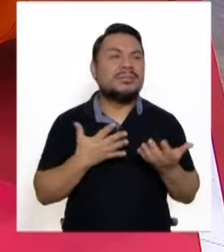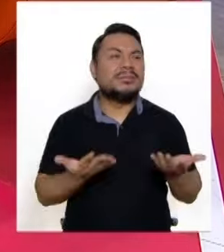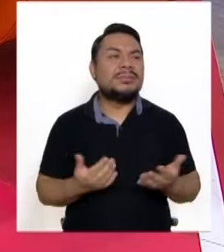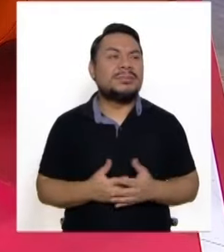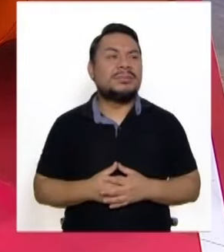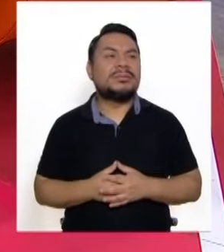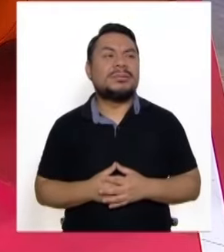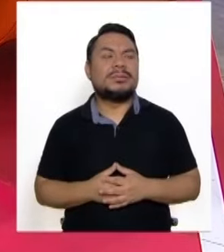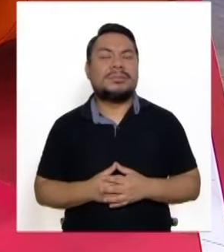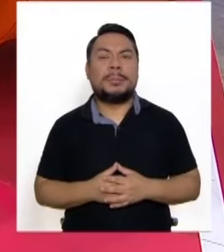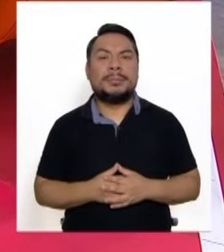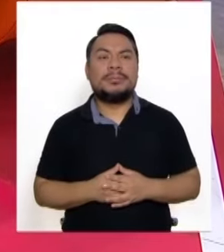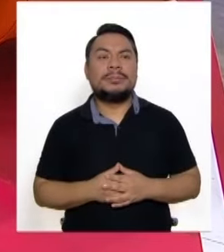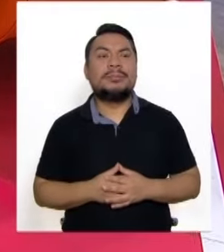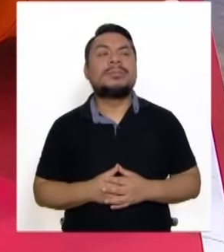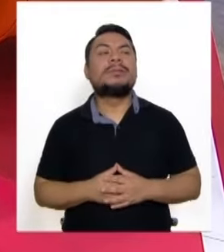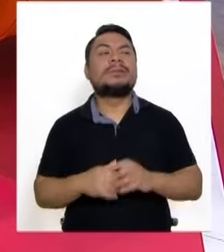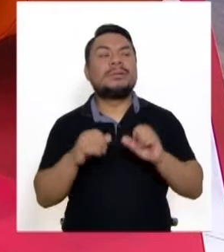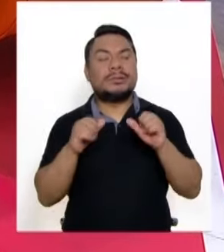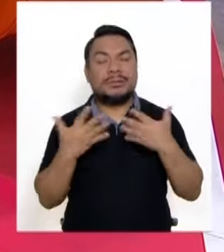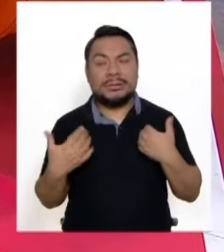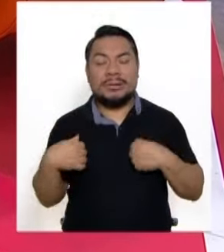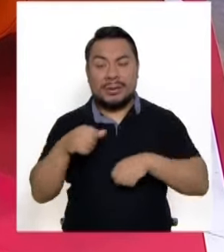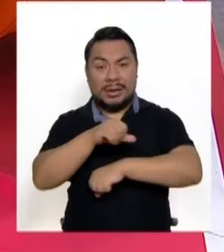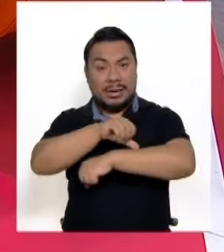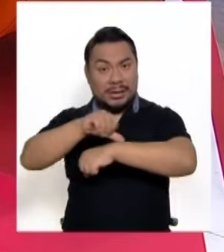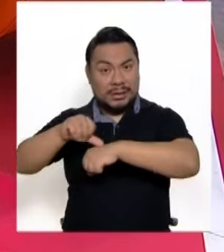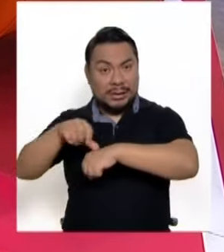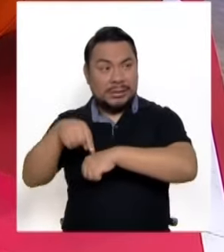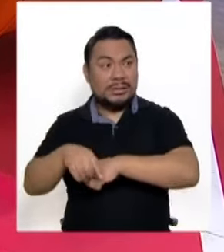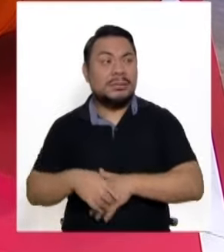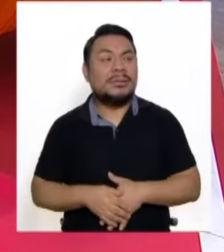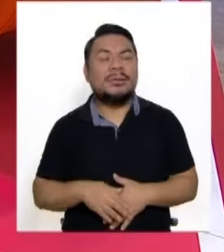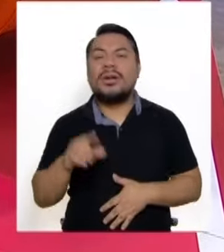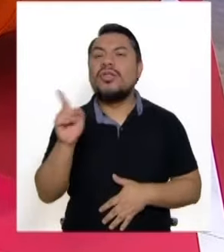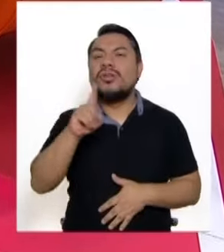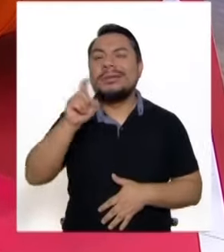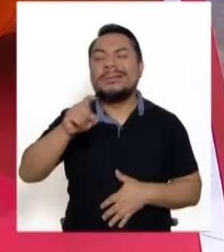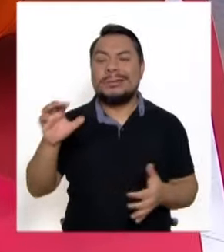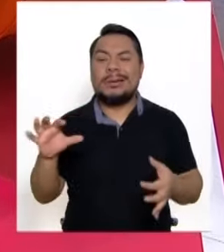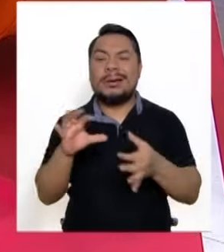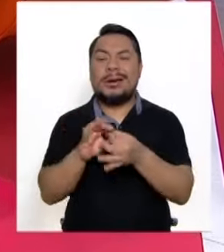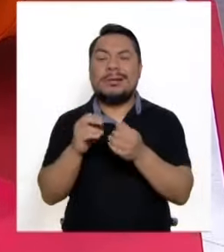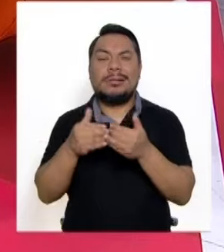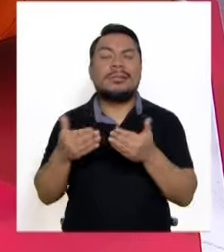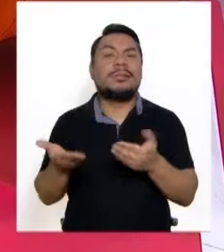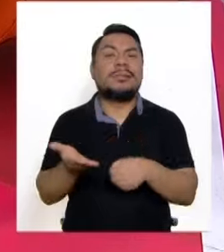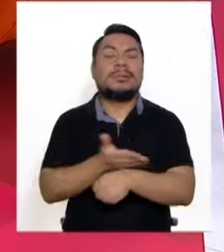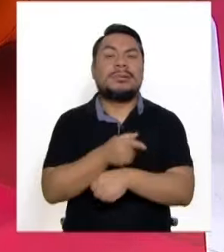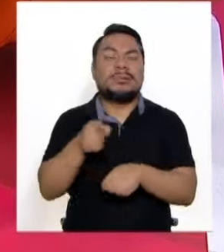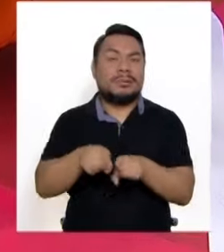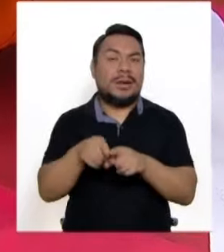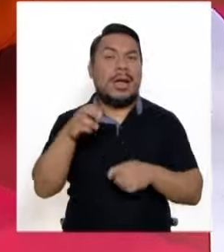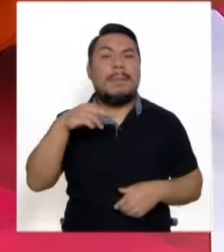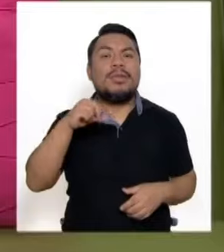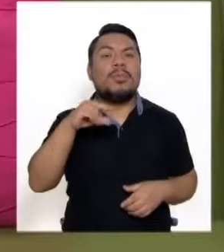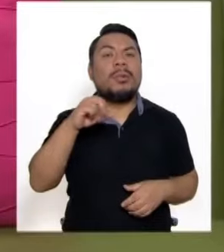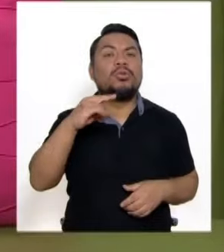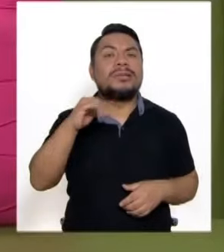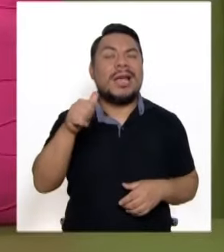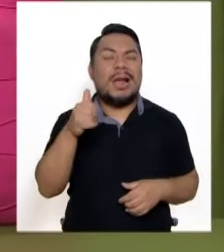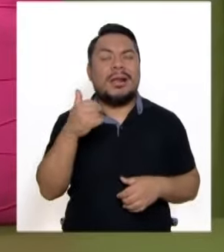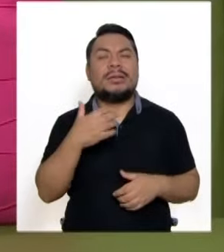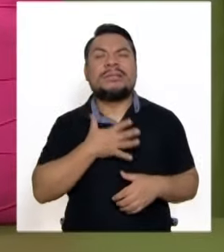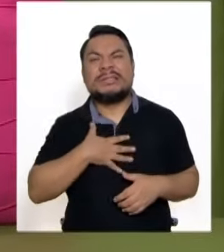Ya. Okay. Bueno, de hecho que la cesárea no necesariamente está ligado a un tema de adelantar, por ejemplo, a la menopausia. Lo que